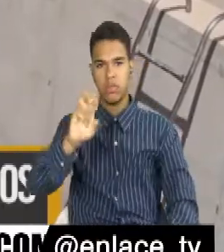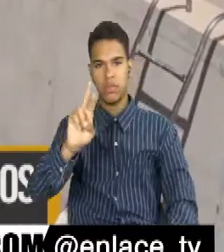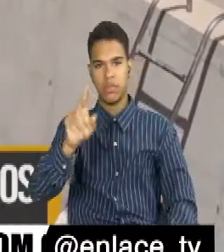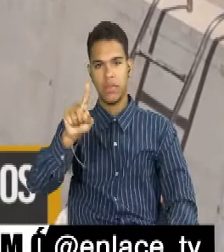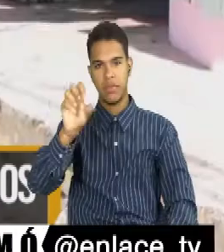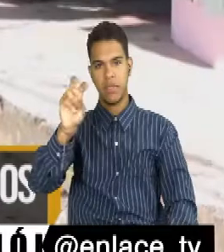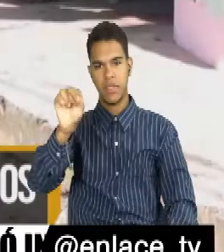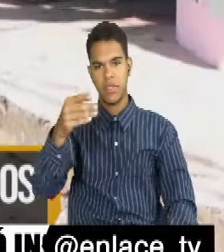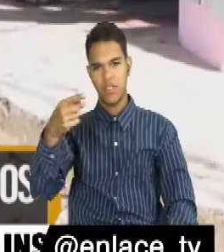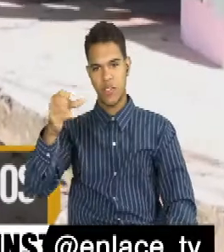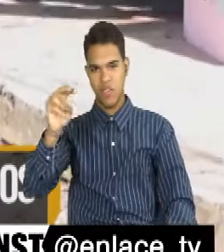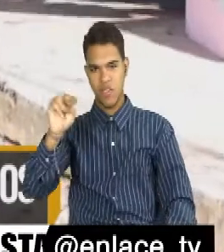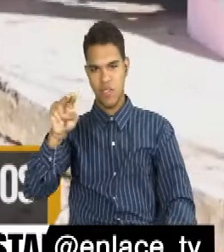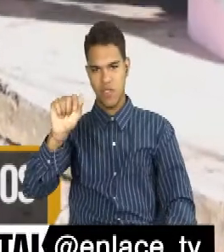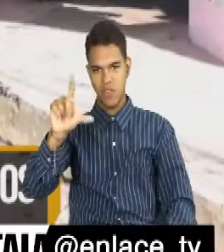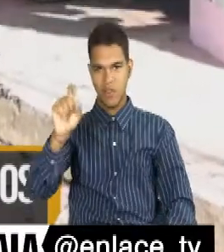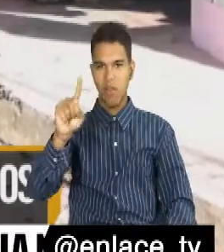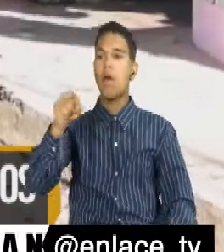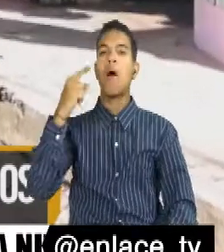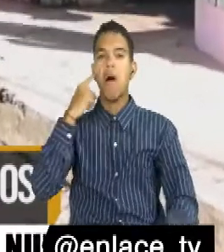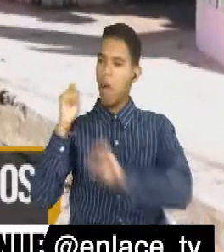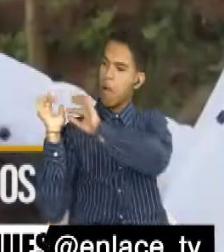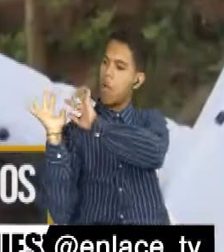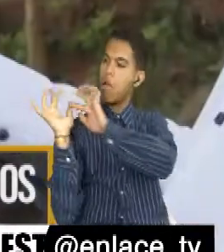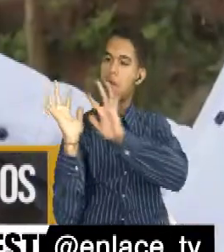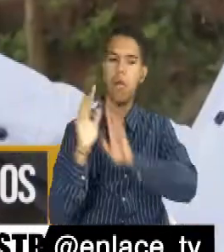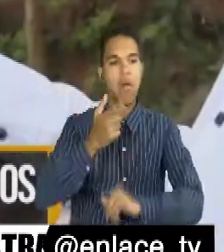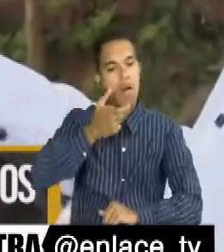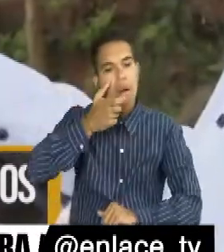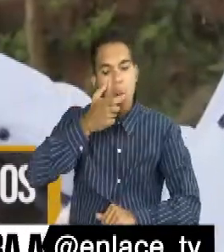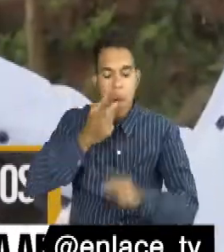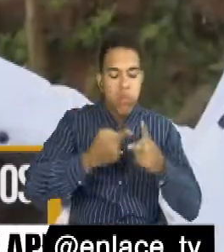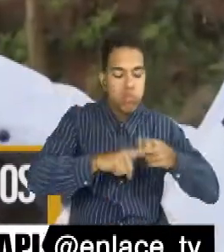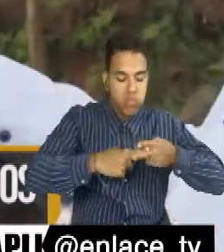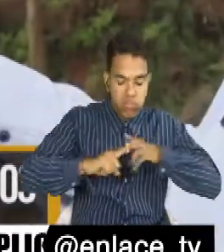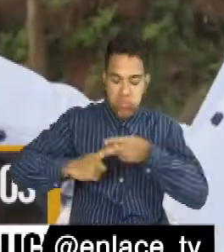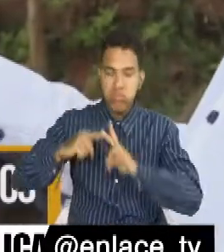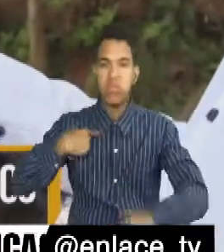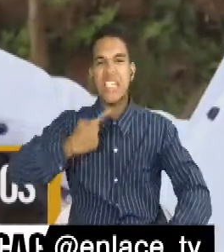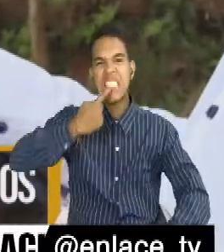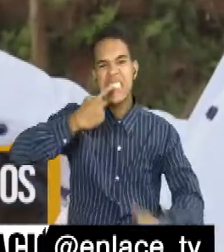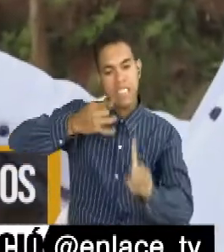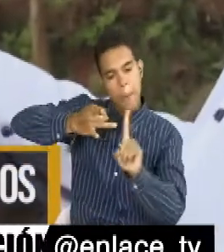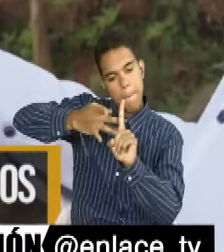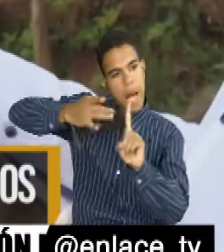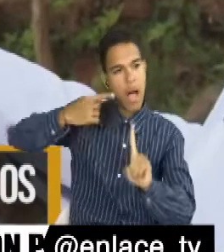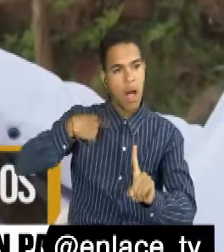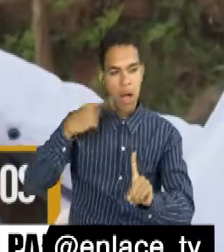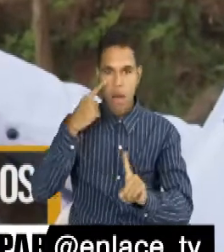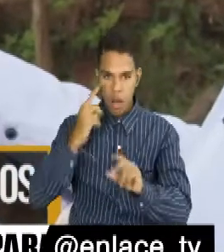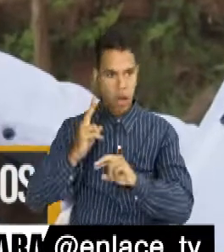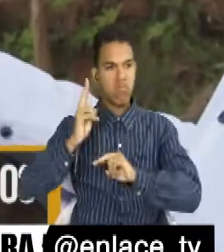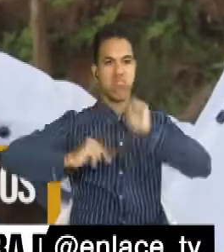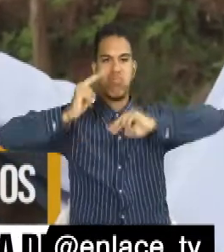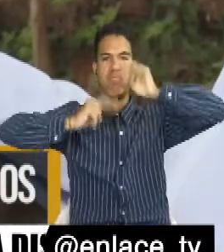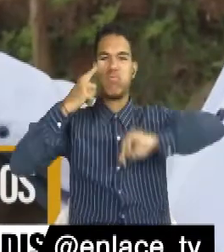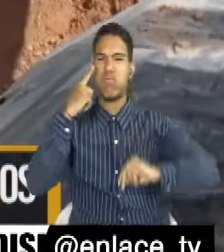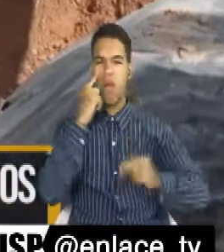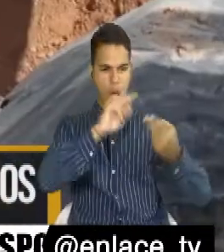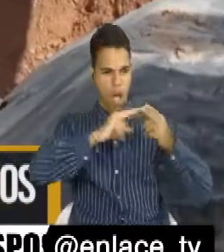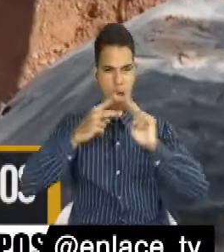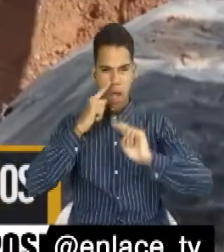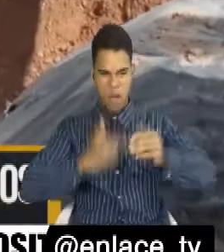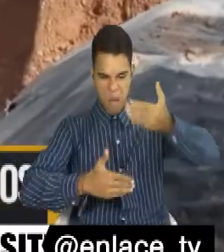son intervenidos por estas labores. Ese alcantarillado también lo estamos construyendo, a su vez como el muro, un muro de contención